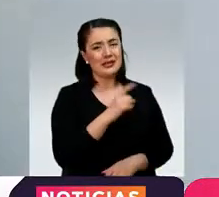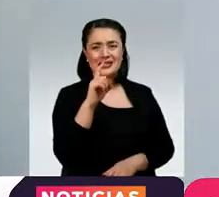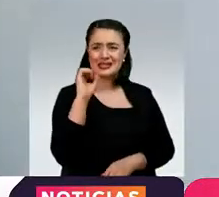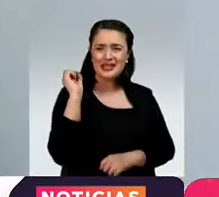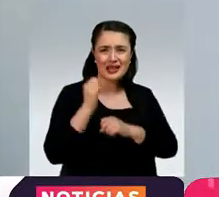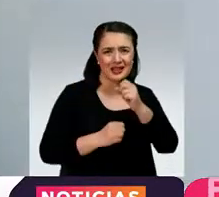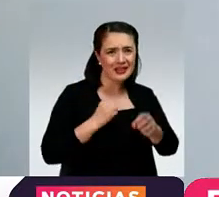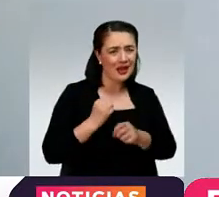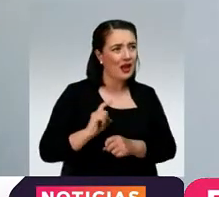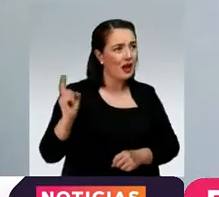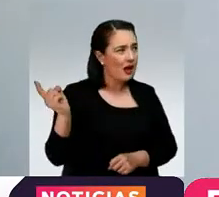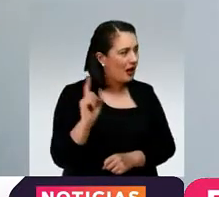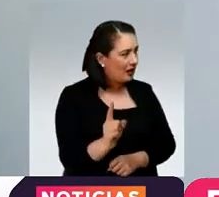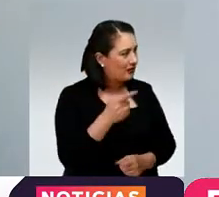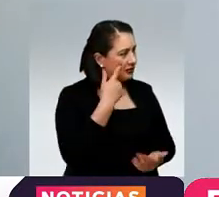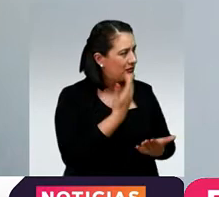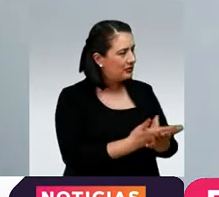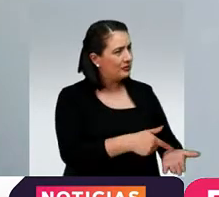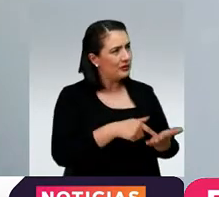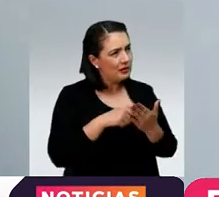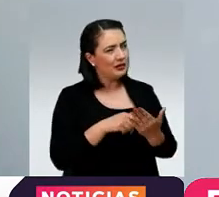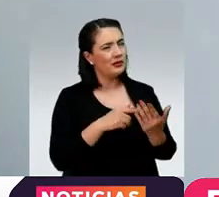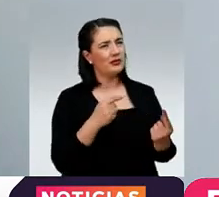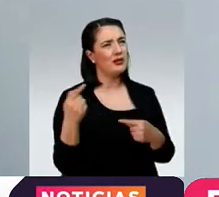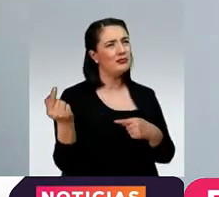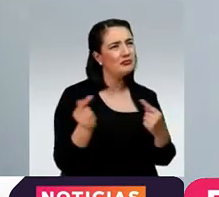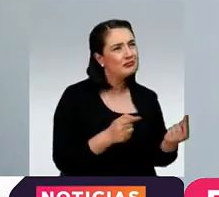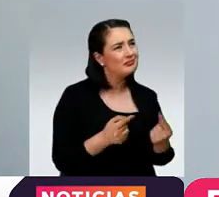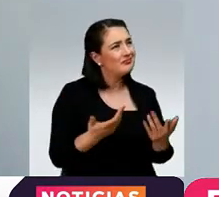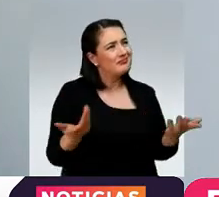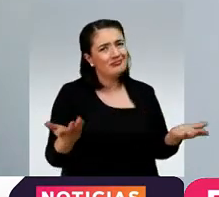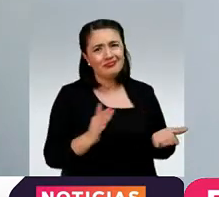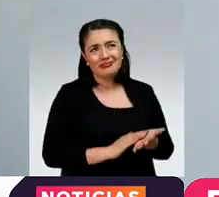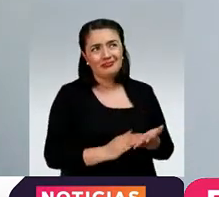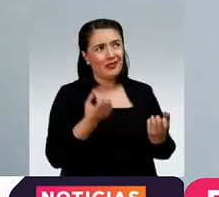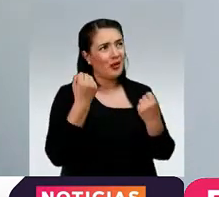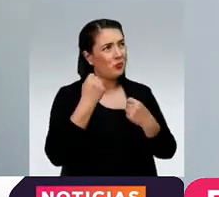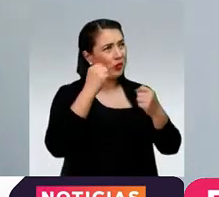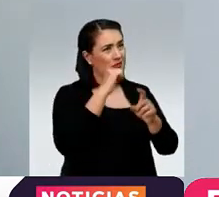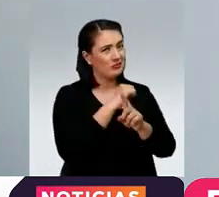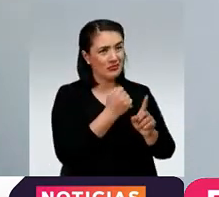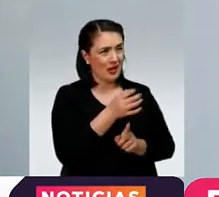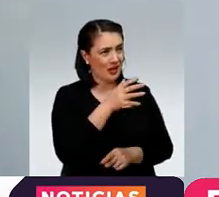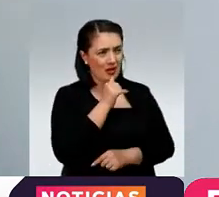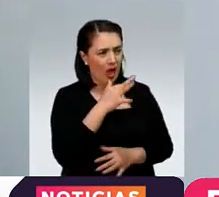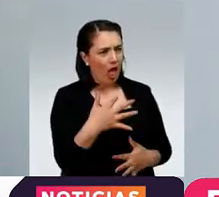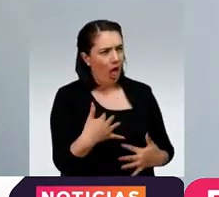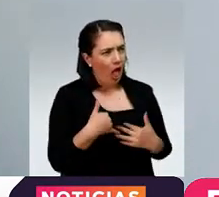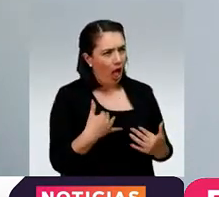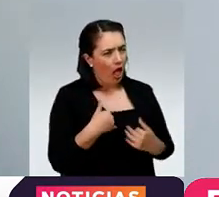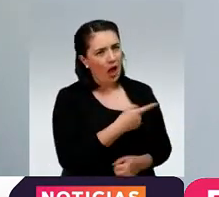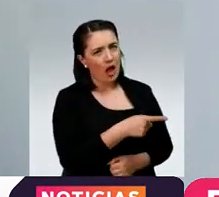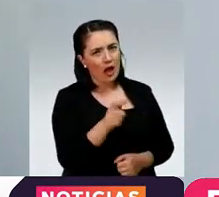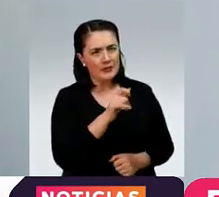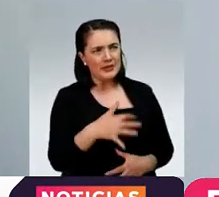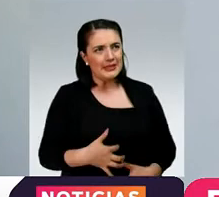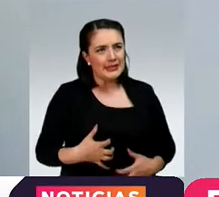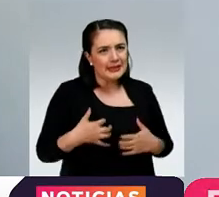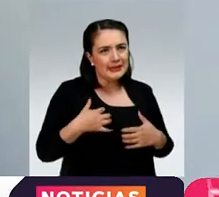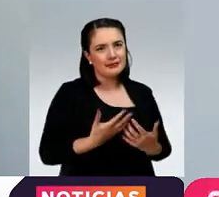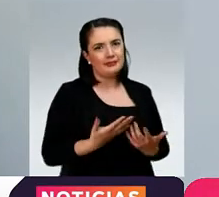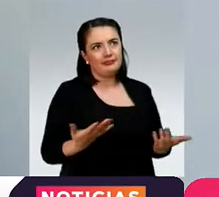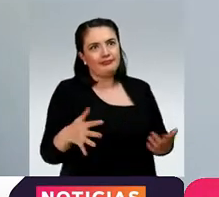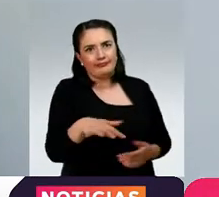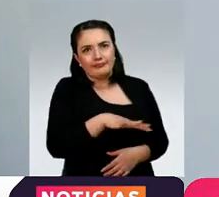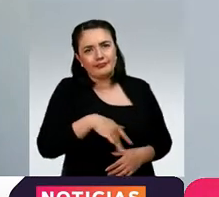en claro que la confrontación armada no hace revolución social, sino sufrimiento y terror a un pueblo que